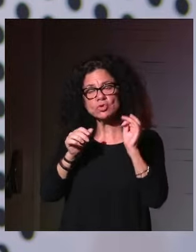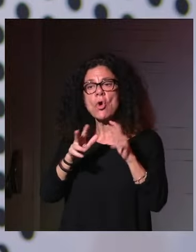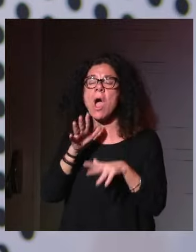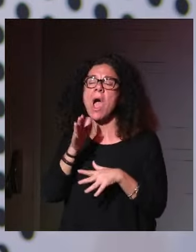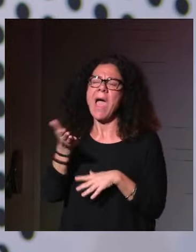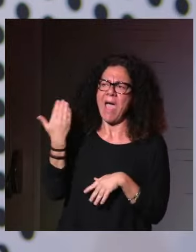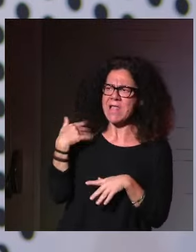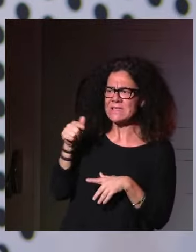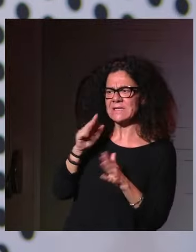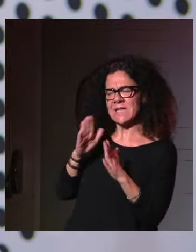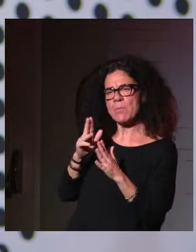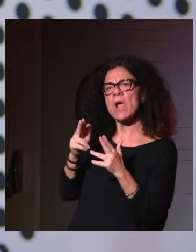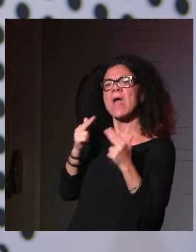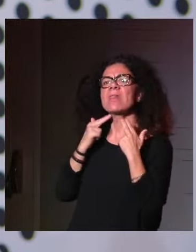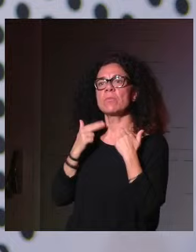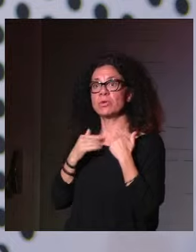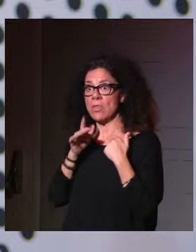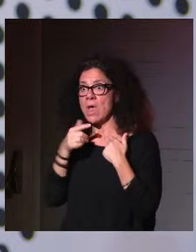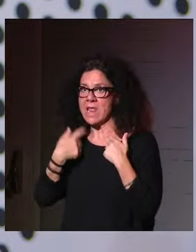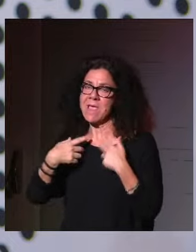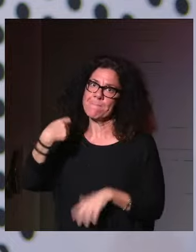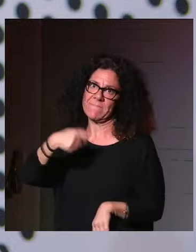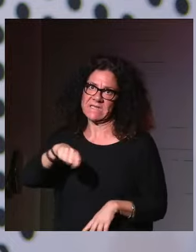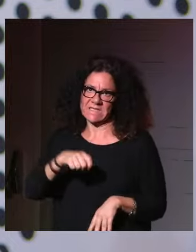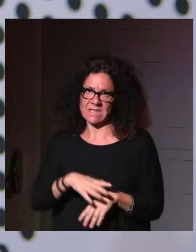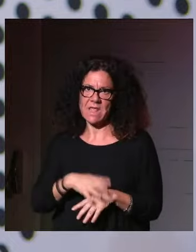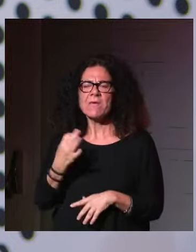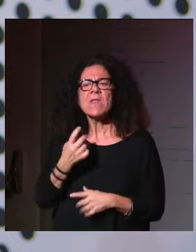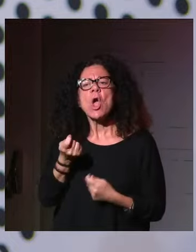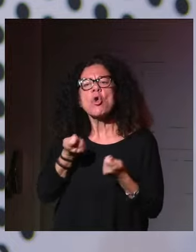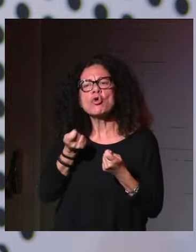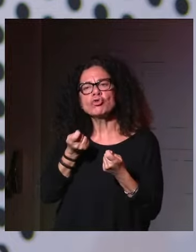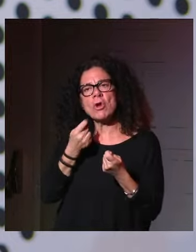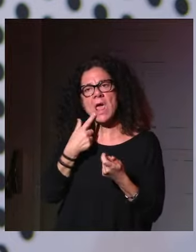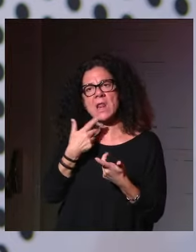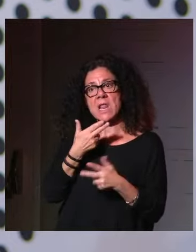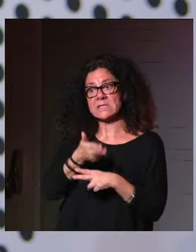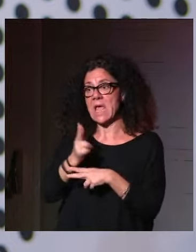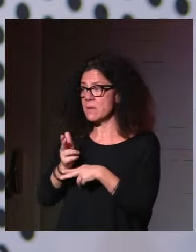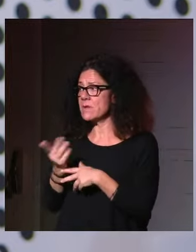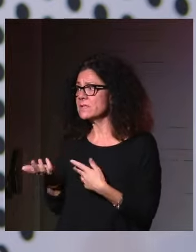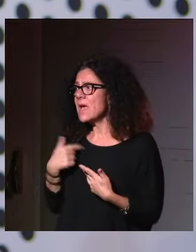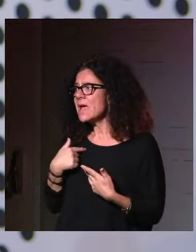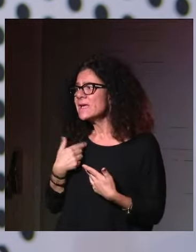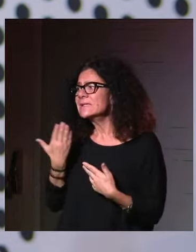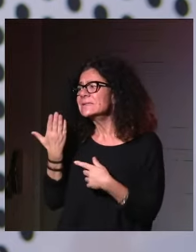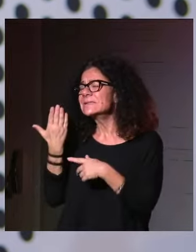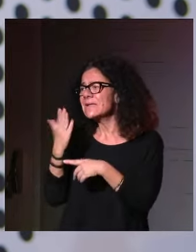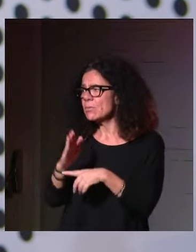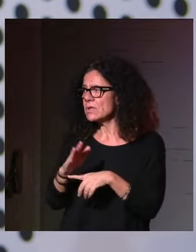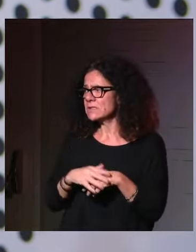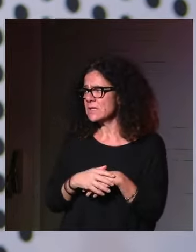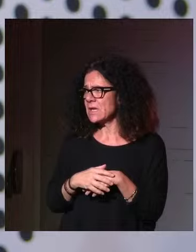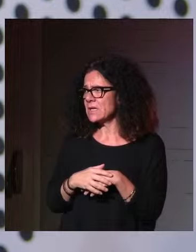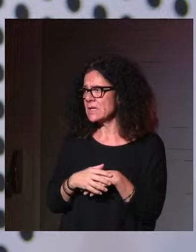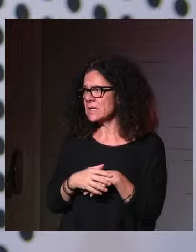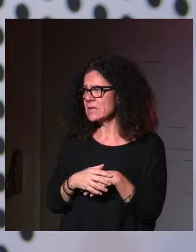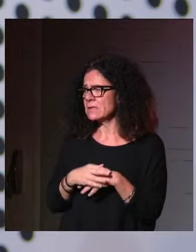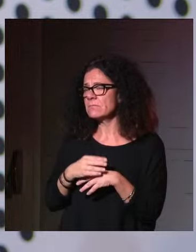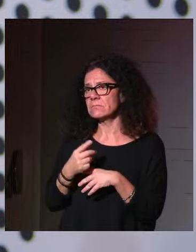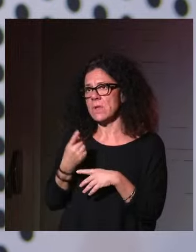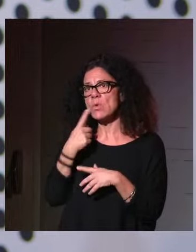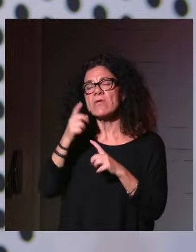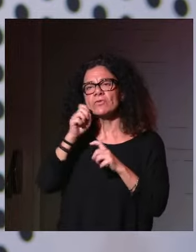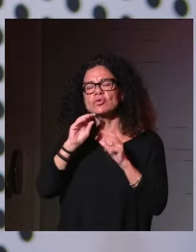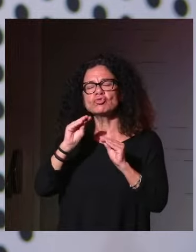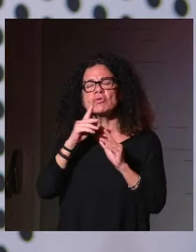presidente de la Argentina que proponía desregular el uso de armas y que ahora sus twitteros estrellas se muestran eh haciendo tiro